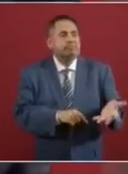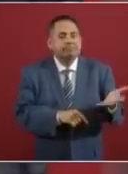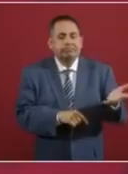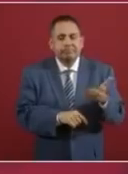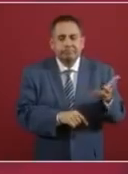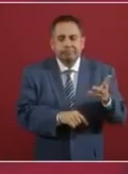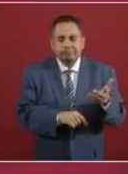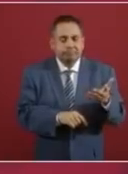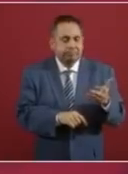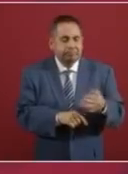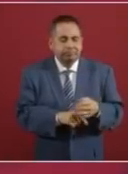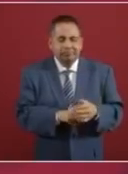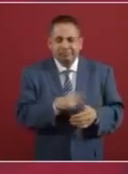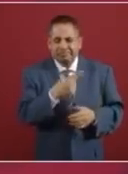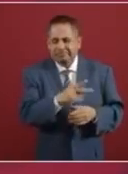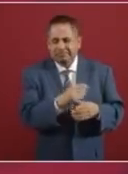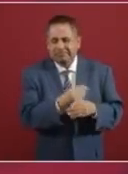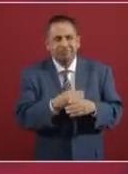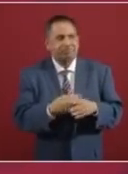en sus